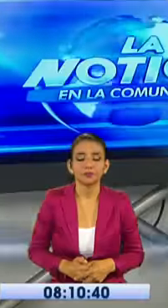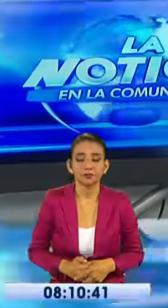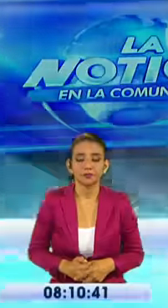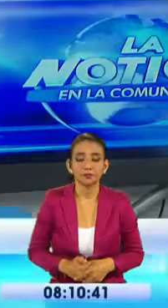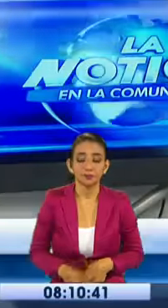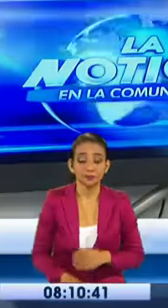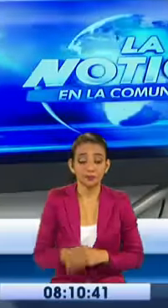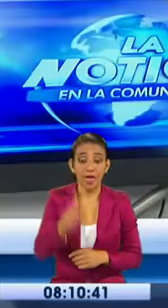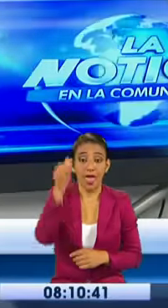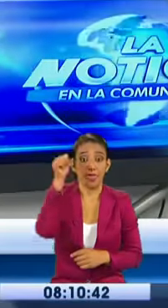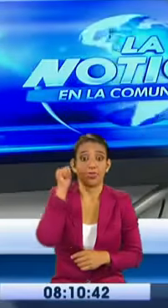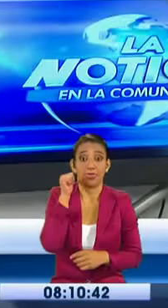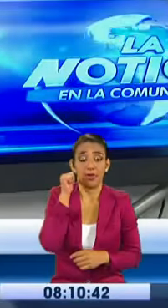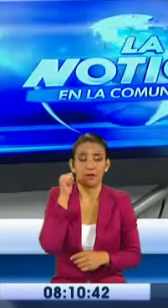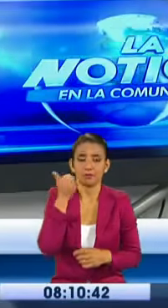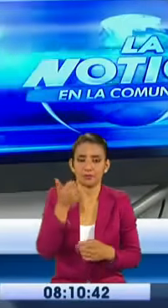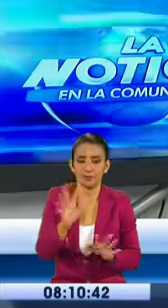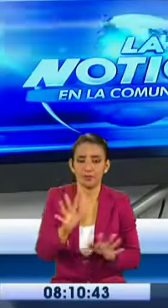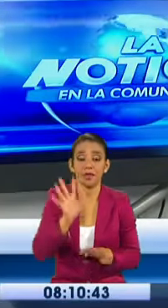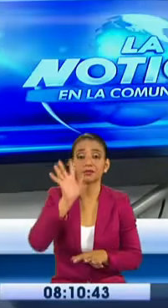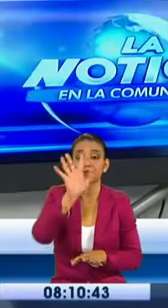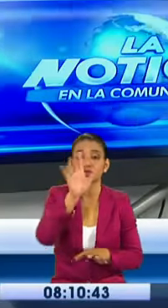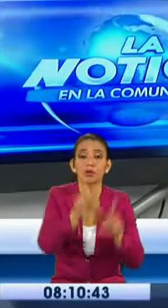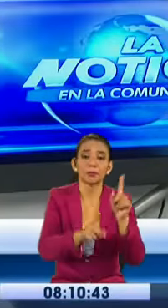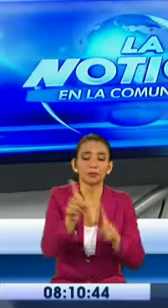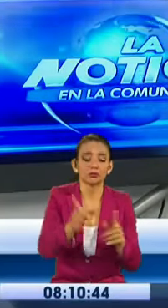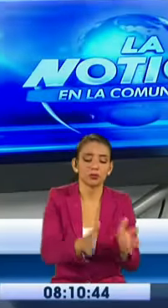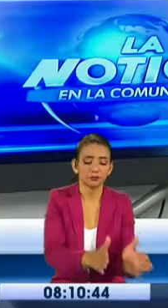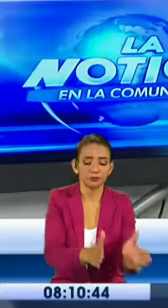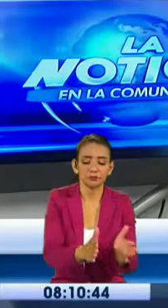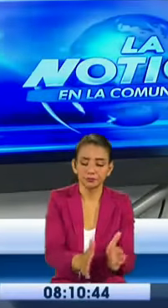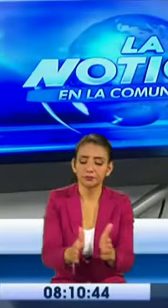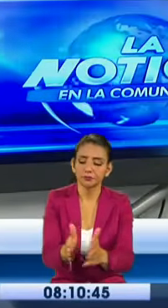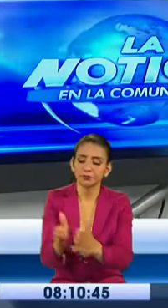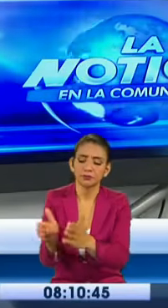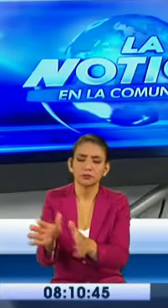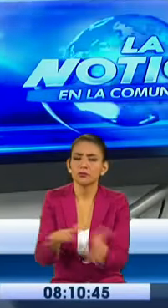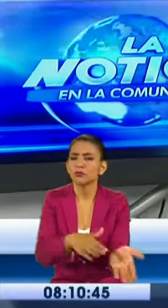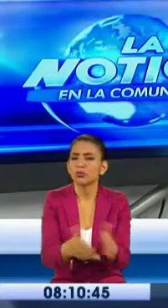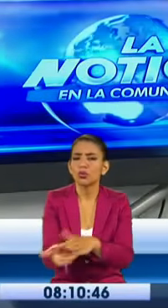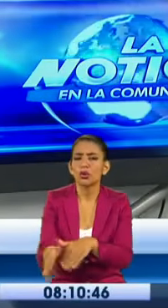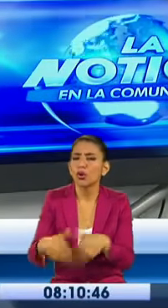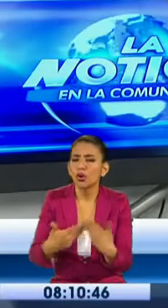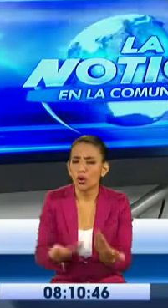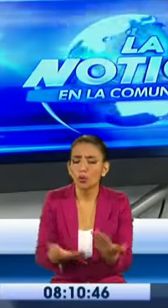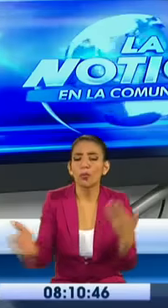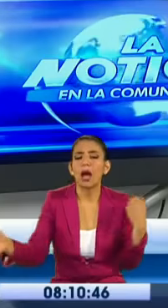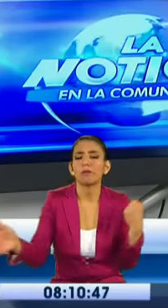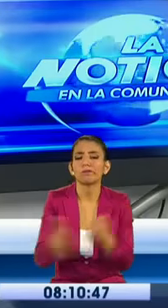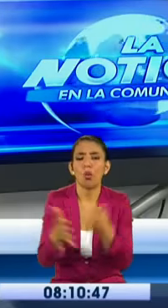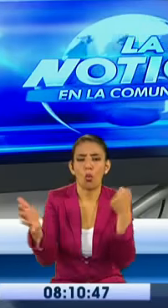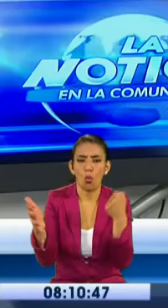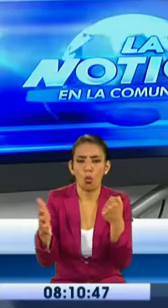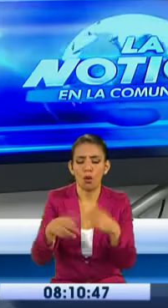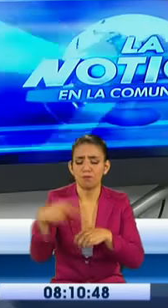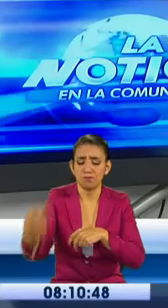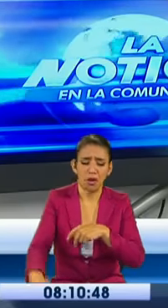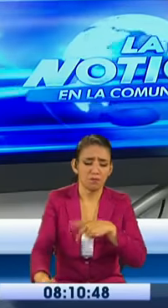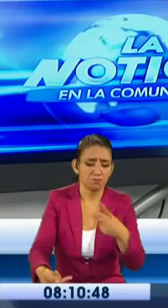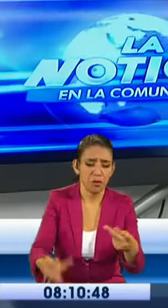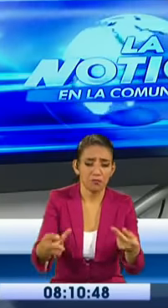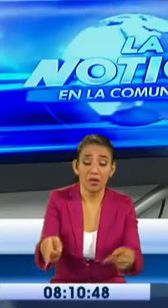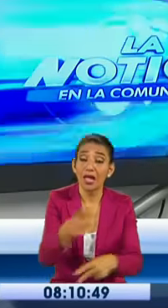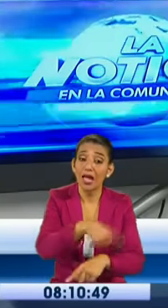Ayer se llevó a cabo, amigos, el sepelio de 5 de los 6 fallecidos en un accidente de tránsito. Sus familiares, al igual que los integrantes de la